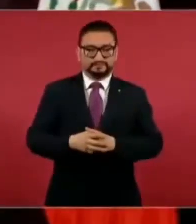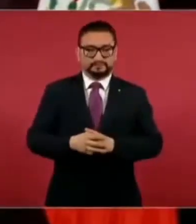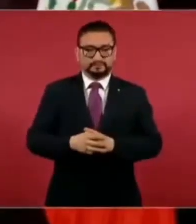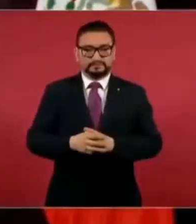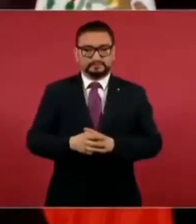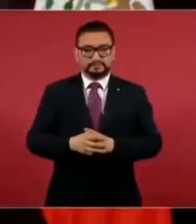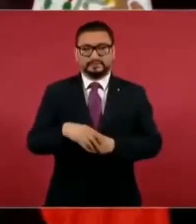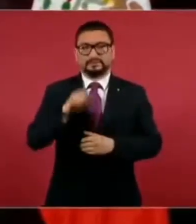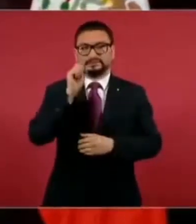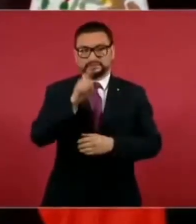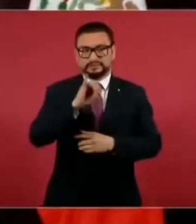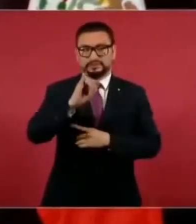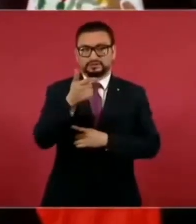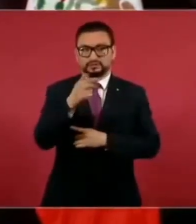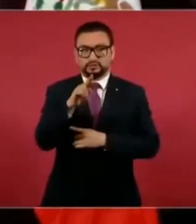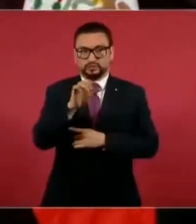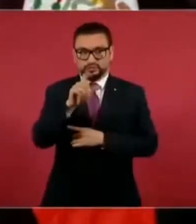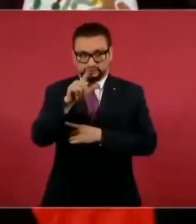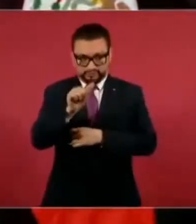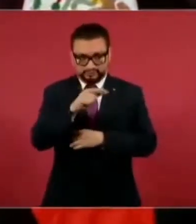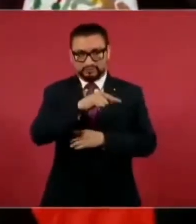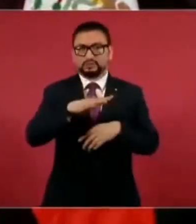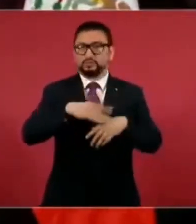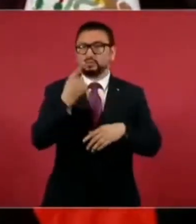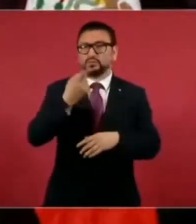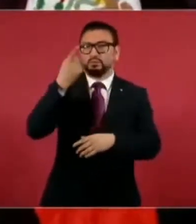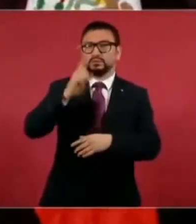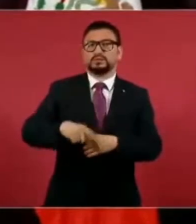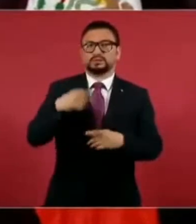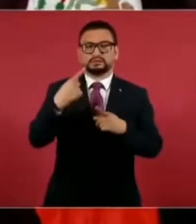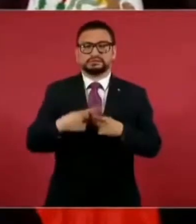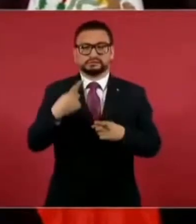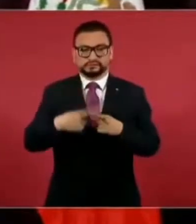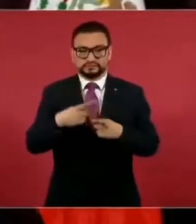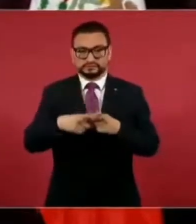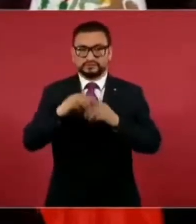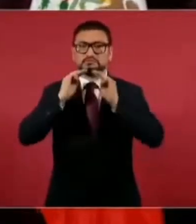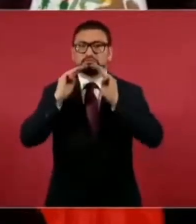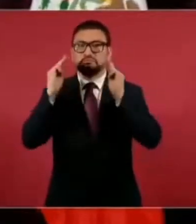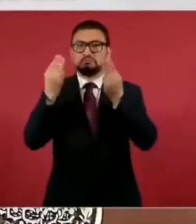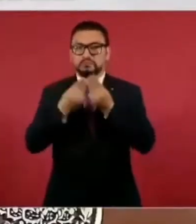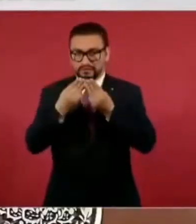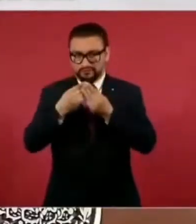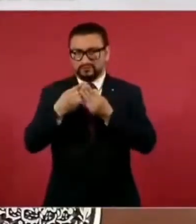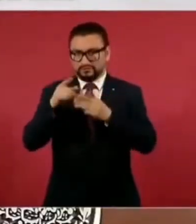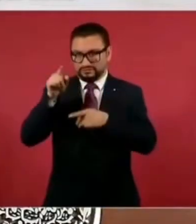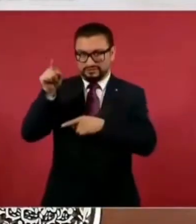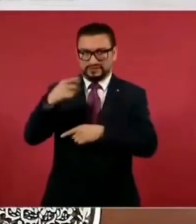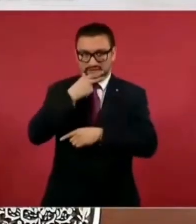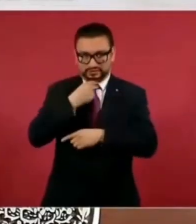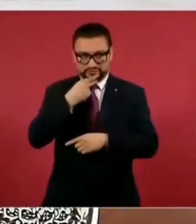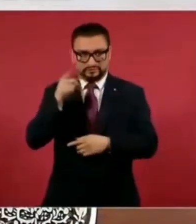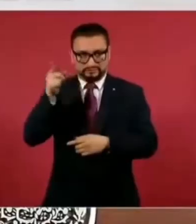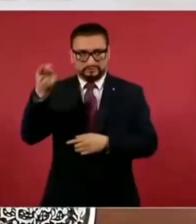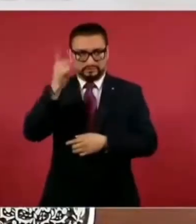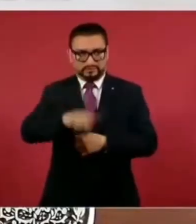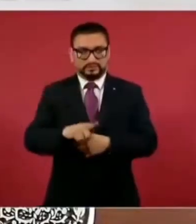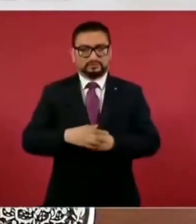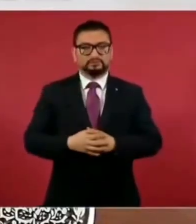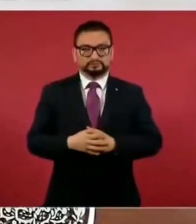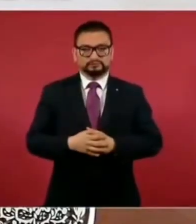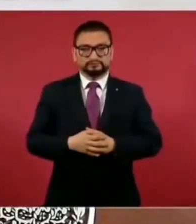de Iguala, por órdenes del capo famoso. Bueno, pues